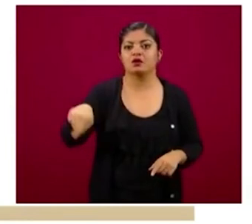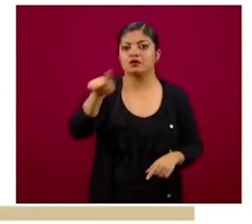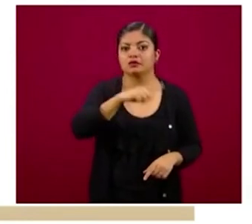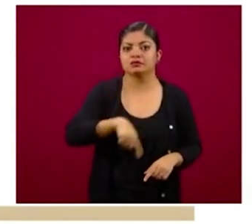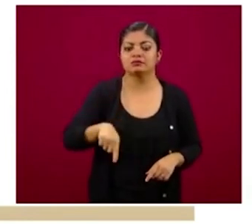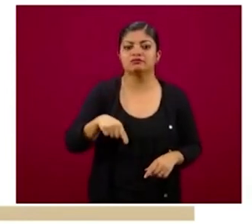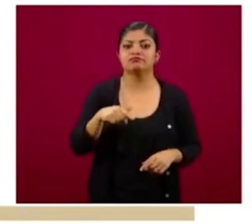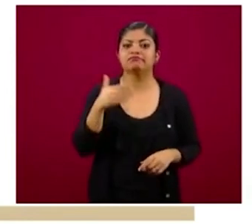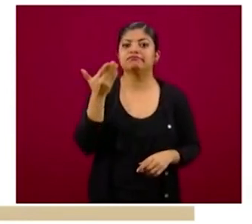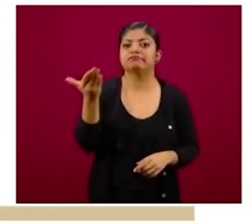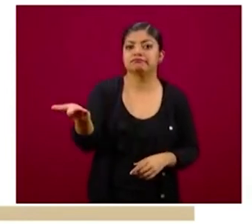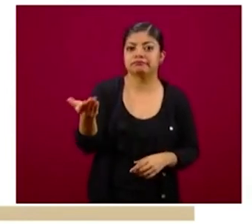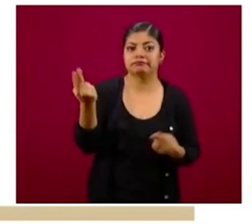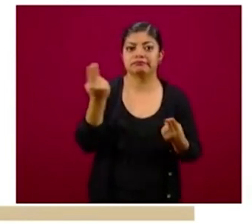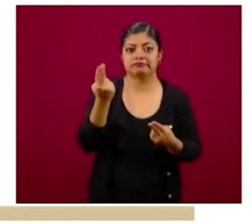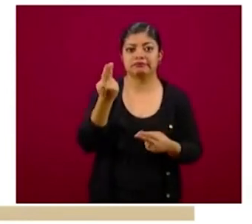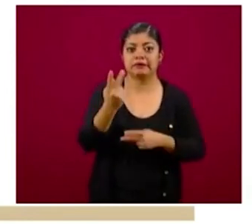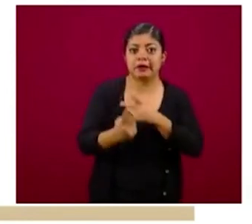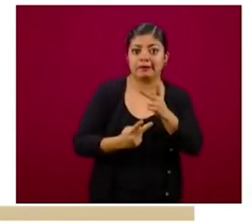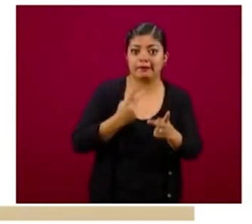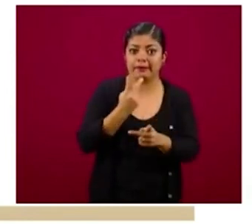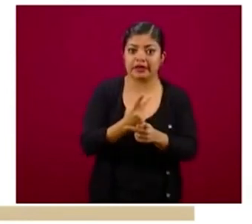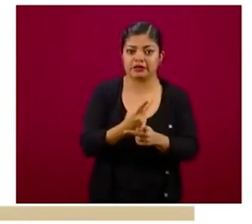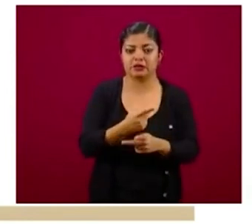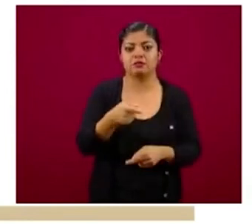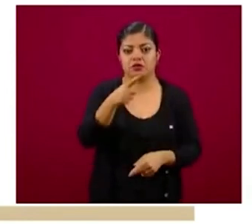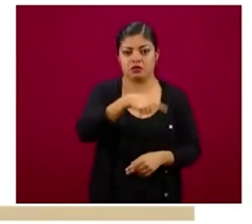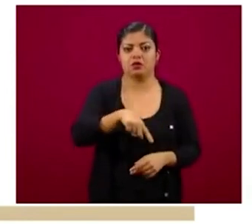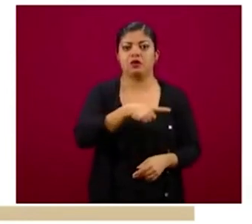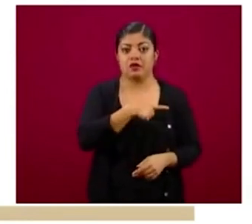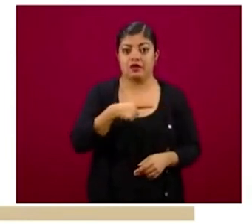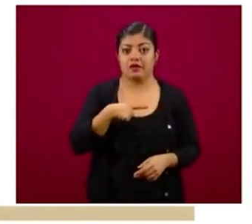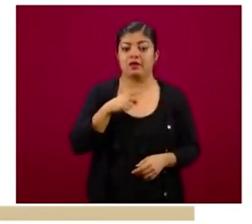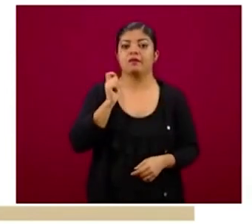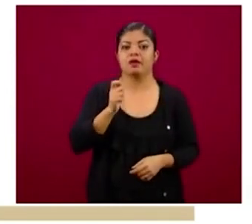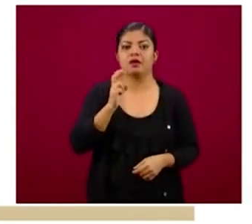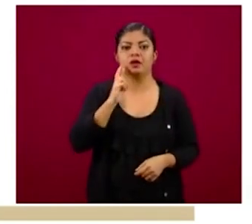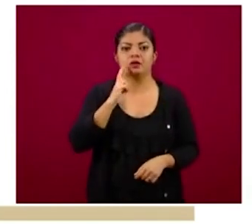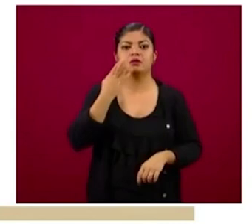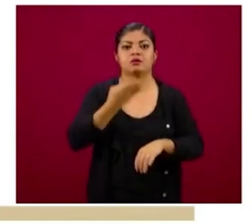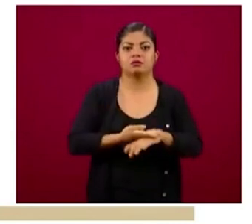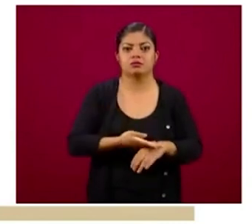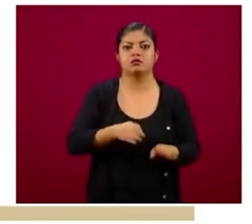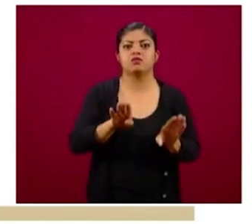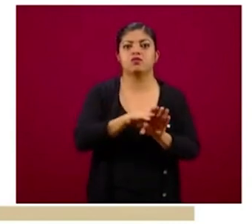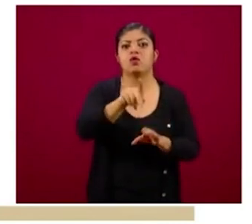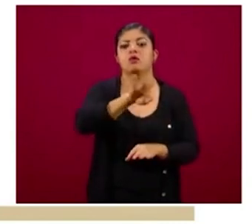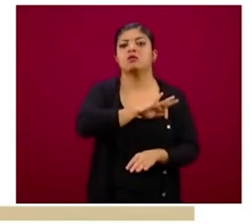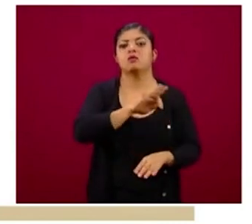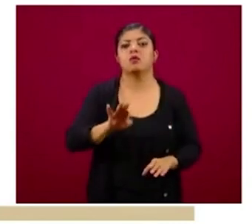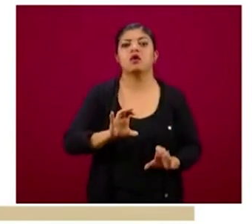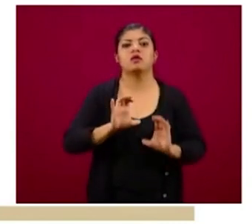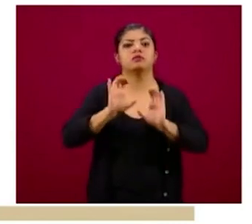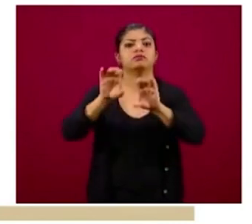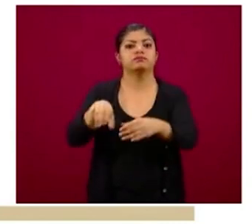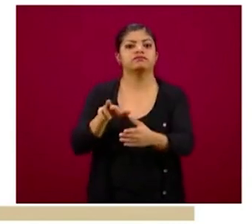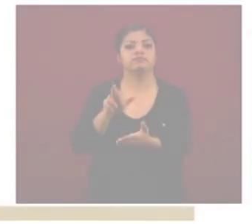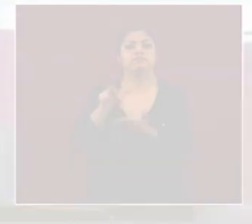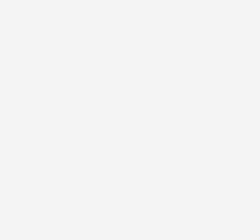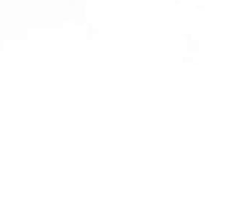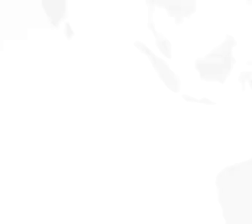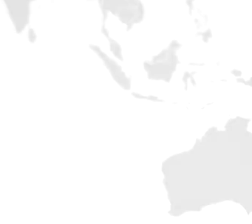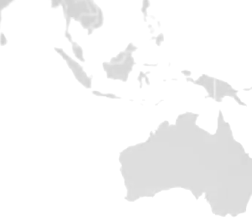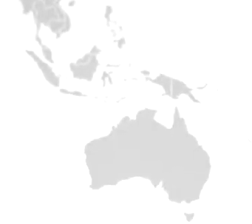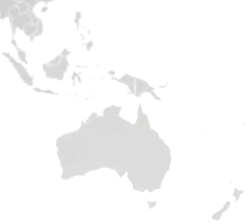solicitan este tipo de servicios a saber que tienen la responsabilidad de ingresar los ingresar las al seguro